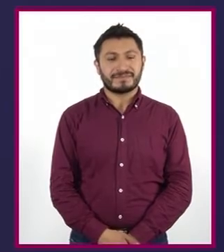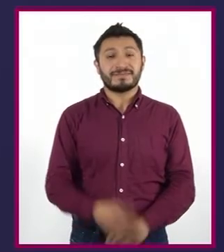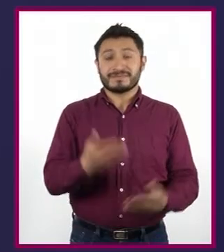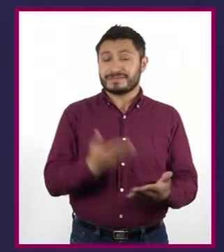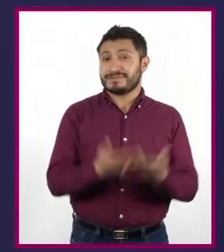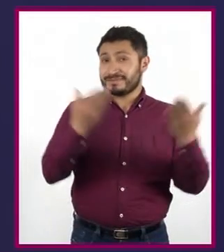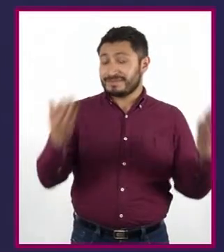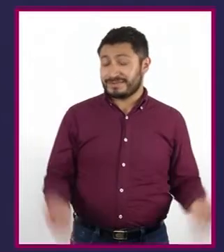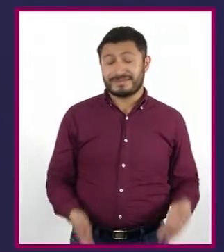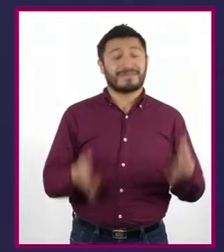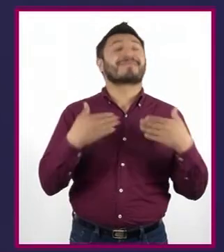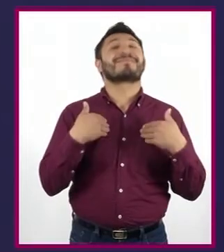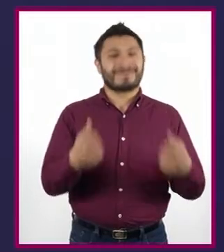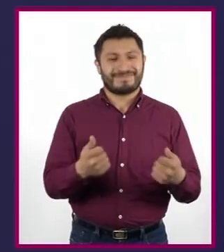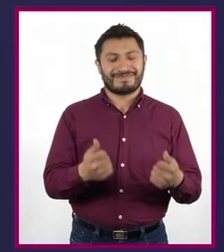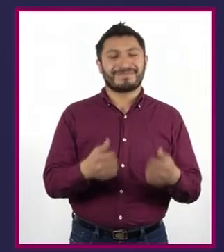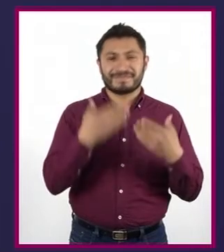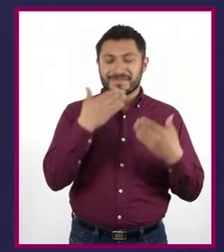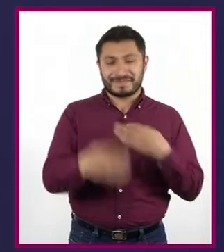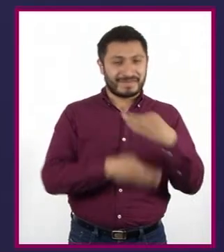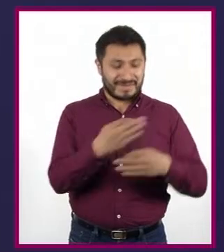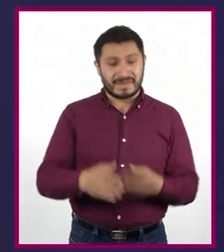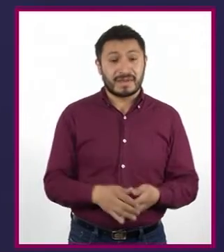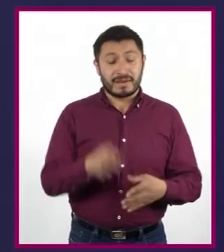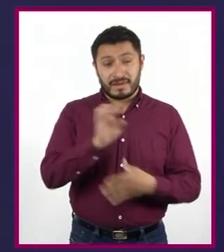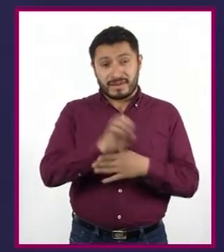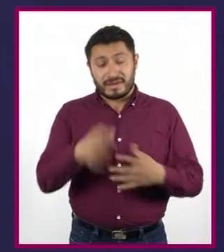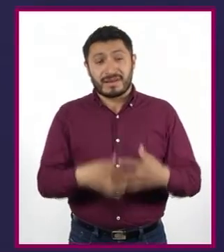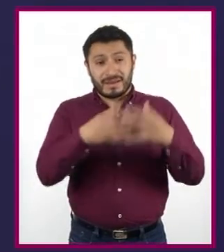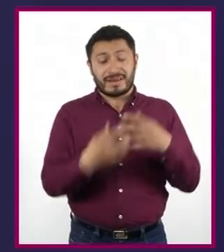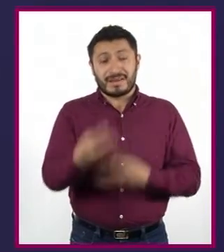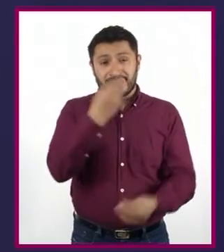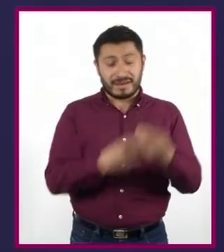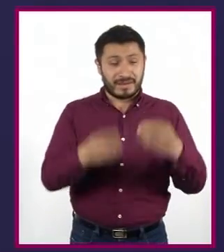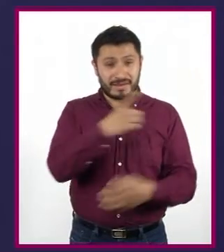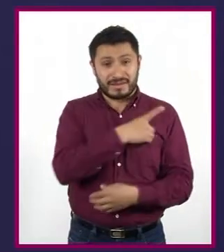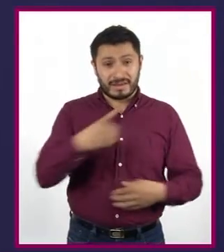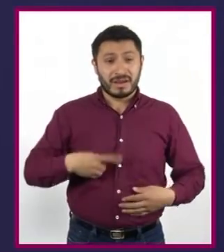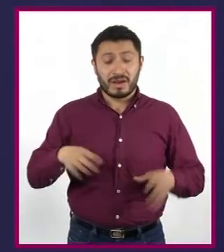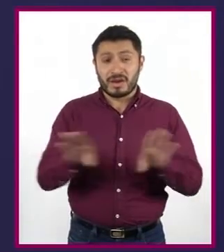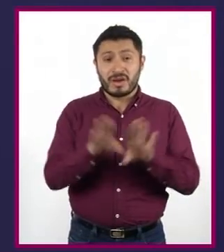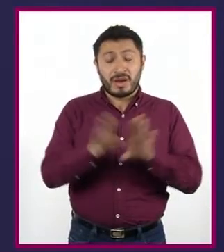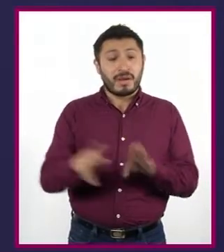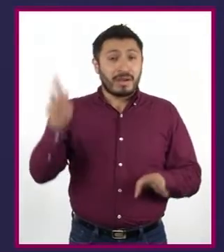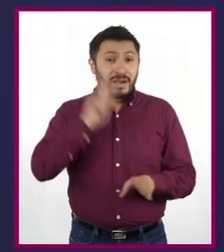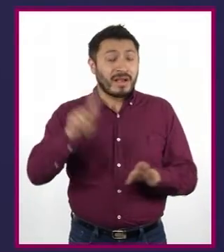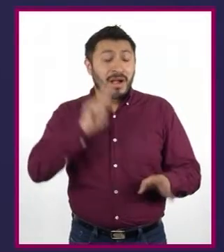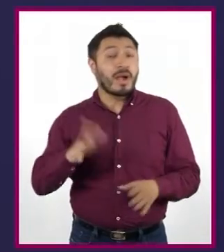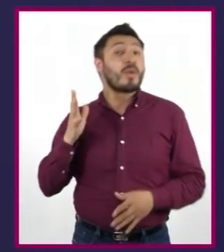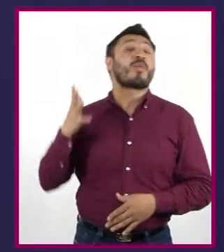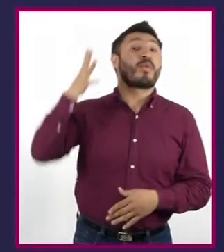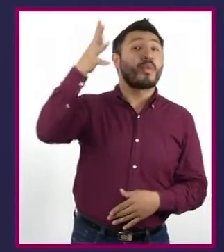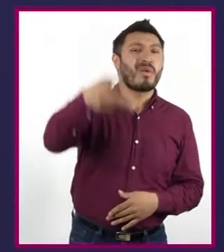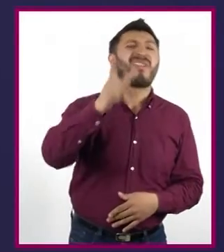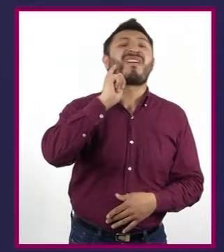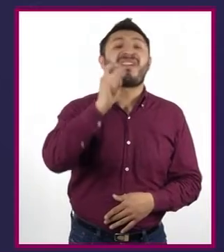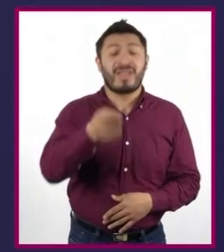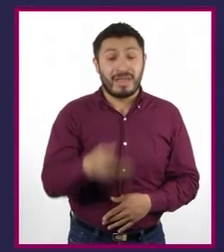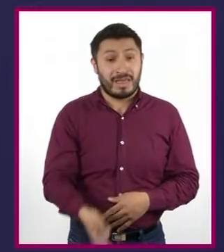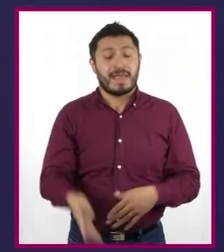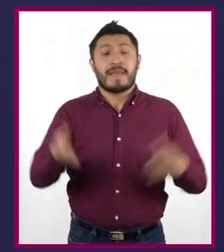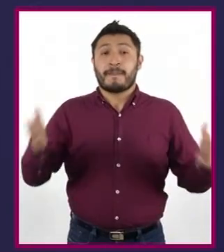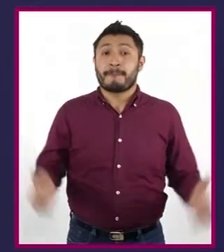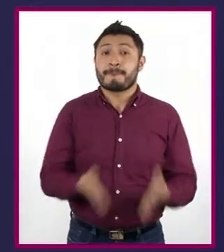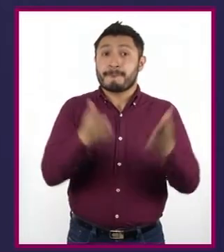Ahora sí ya lo entendí todo. Entonces los sistemas alimentarios deben ser a prueba de futuro. O sea, que